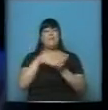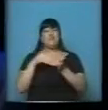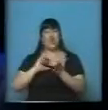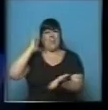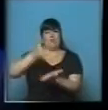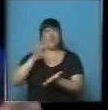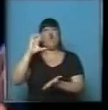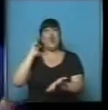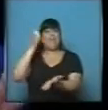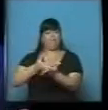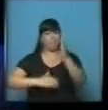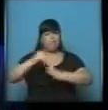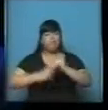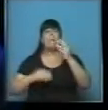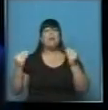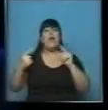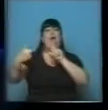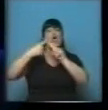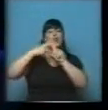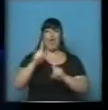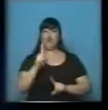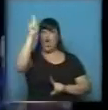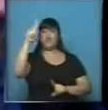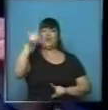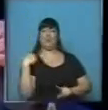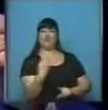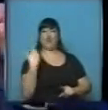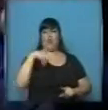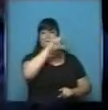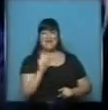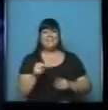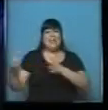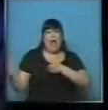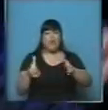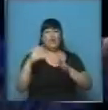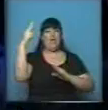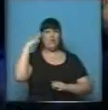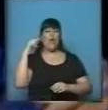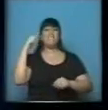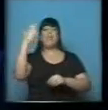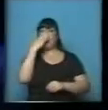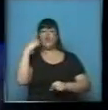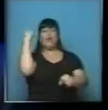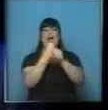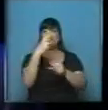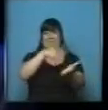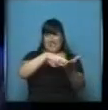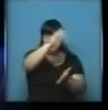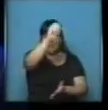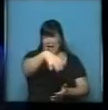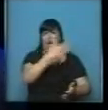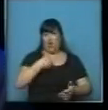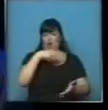en infraestructura, para conectar el norte con el resto del país. Desde la 9 autovía desde Córdoba hasta Salta, que ahí está el gobernador,